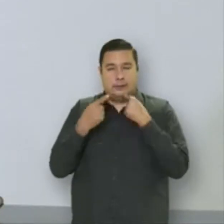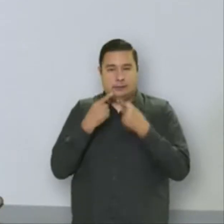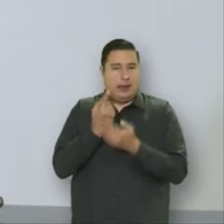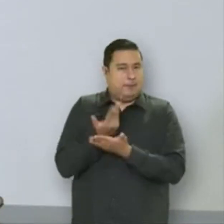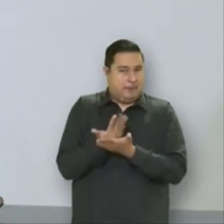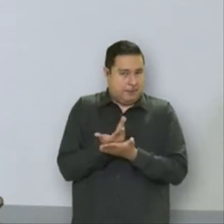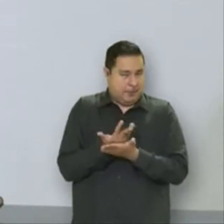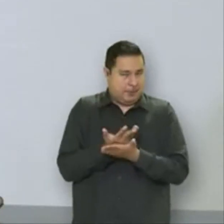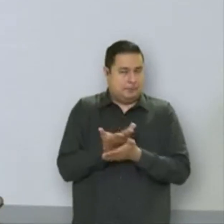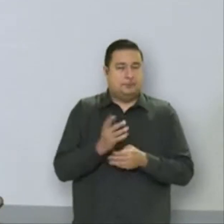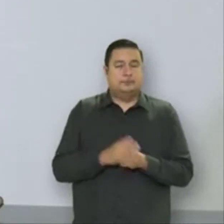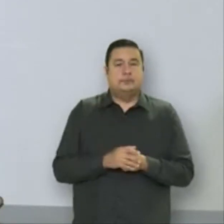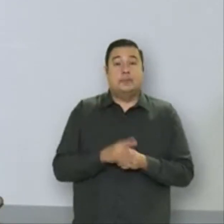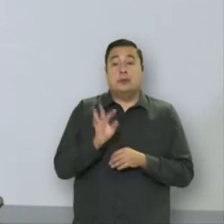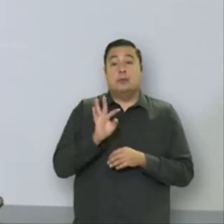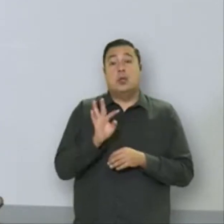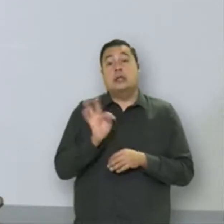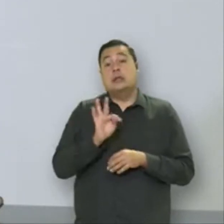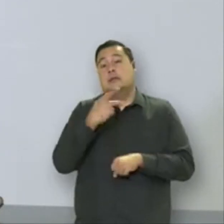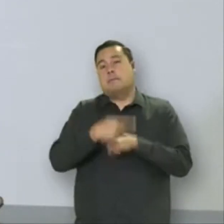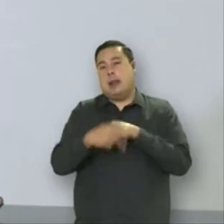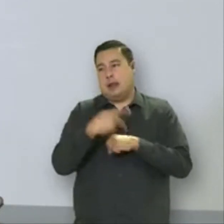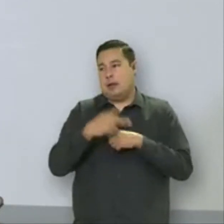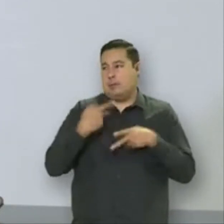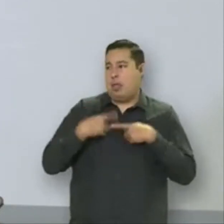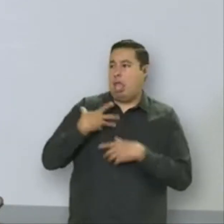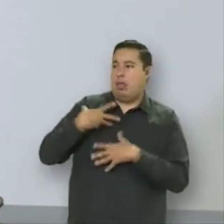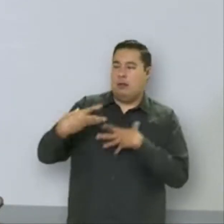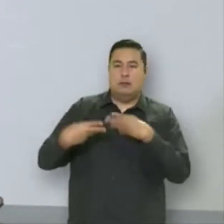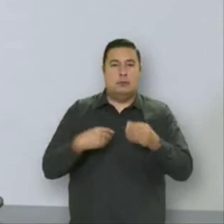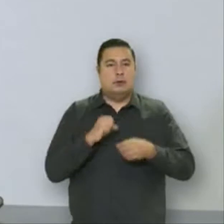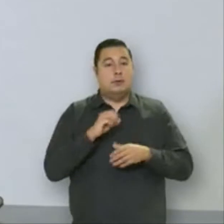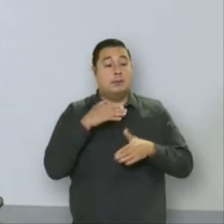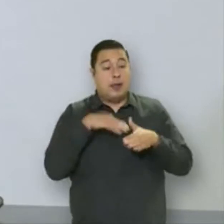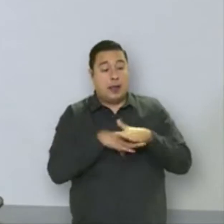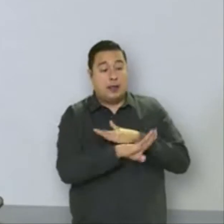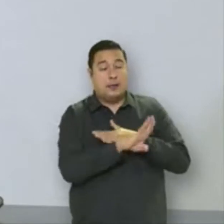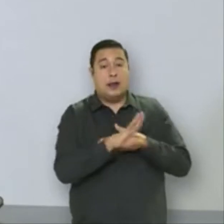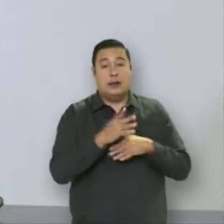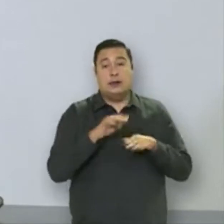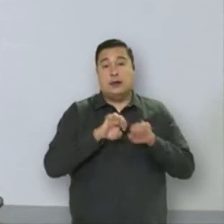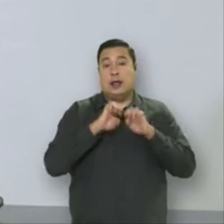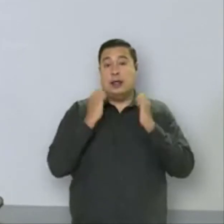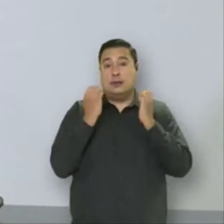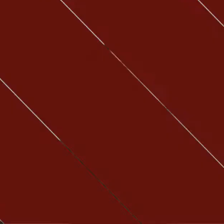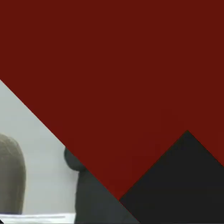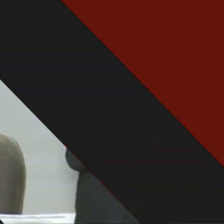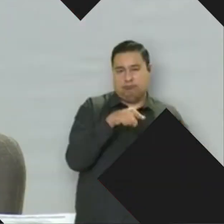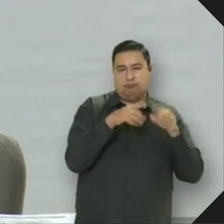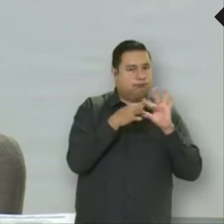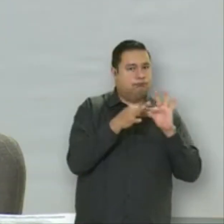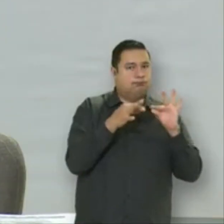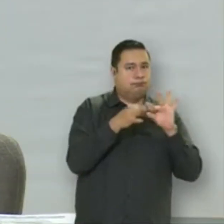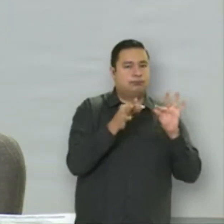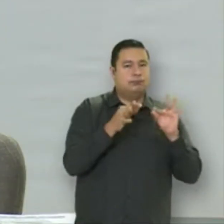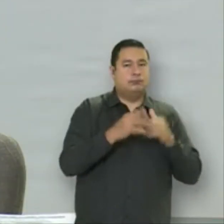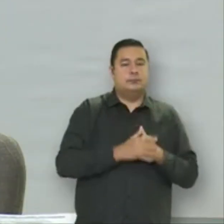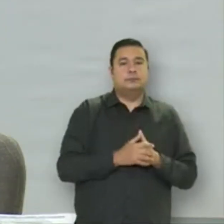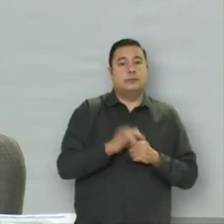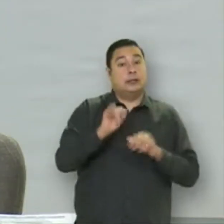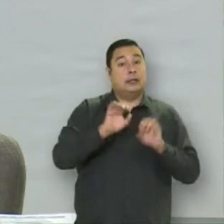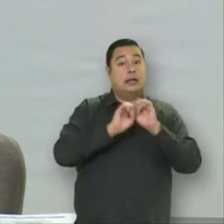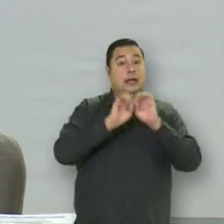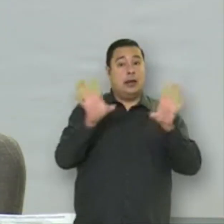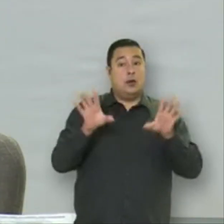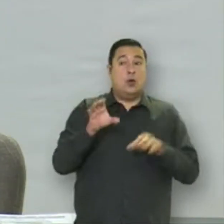o el riesgo de contagio en los aficionados que pudieran existir a estos encuentros por su parte la titular de los